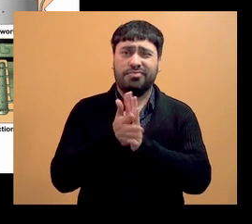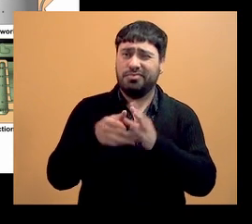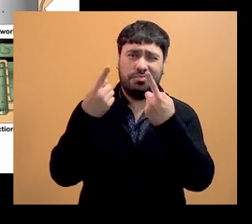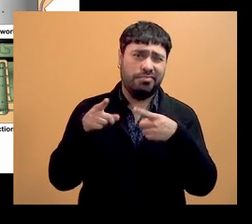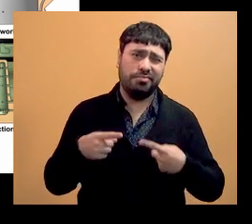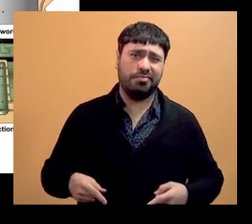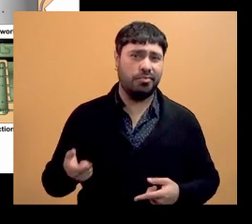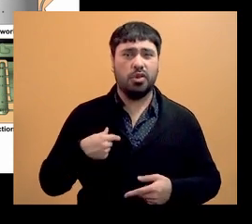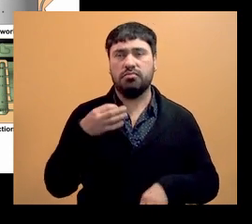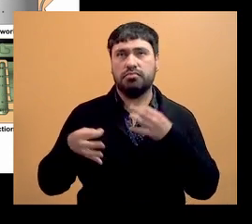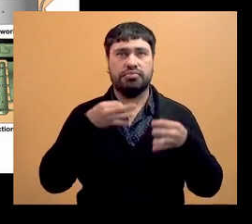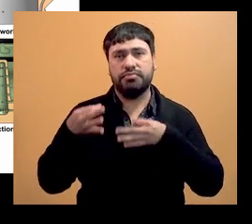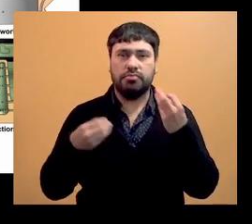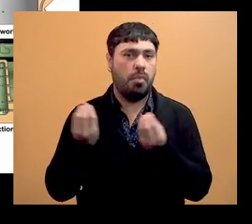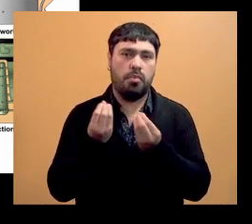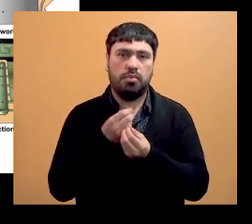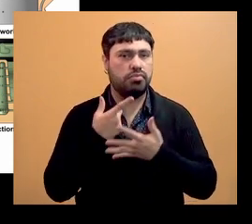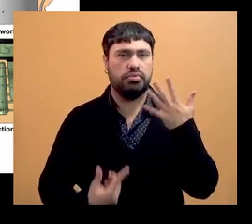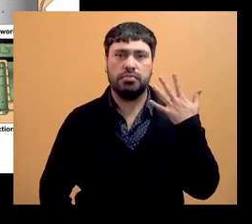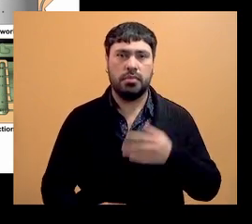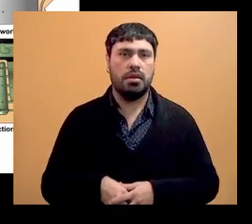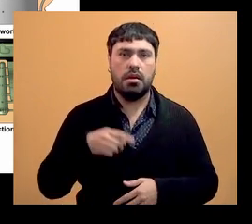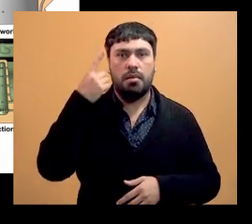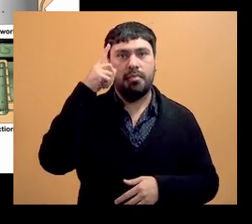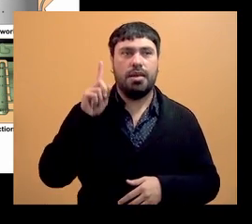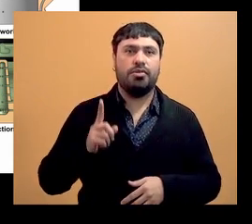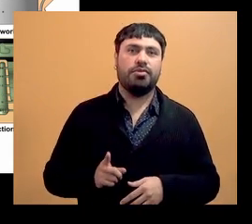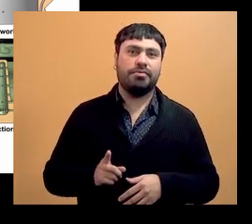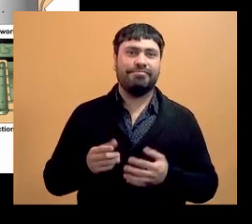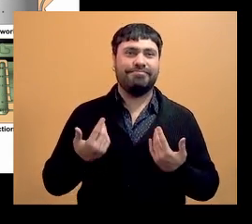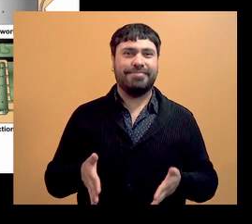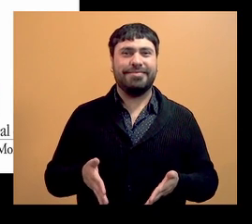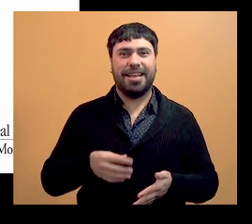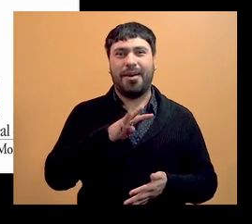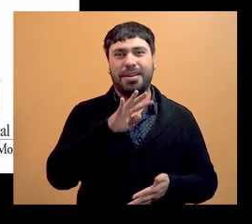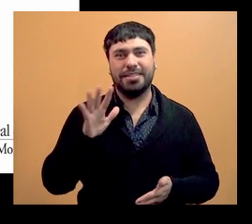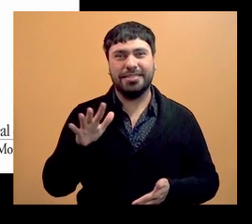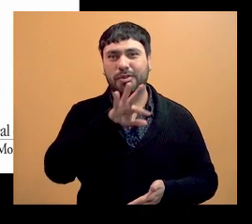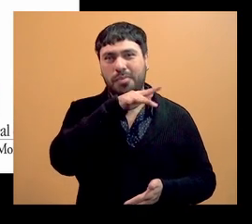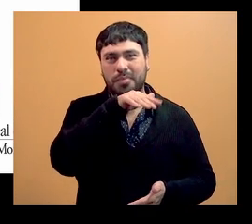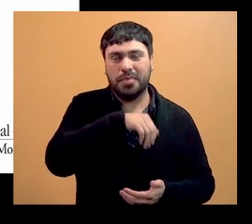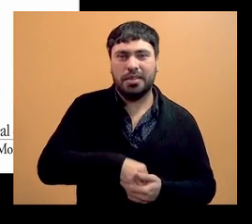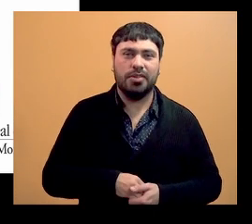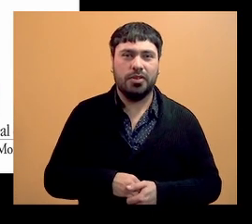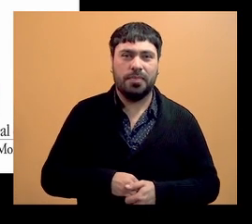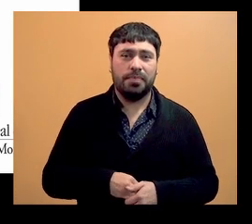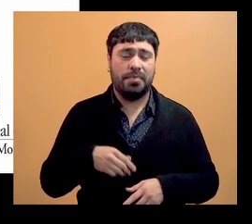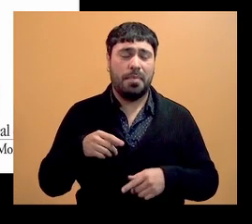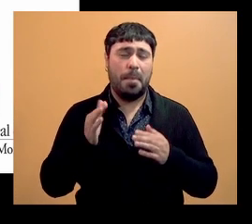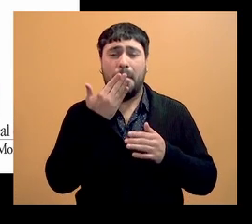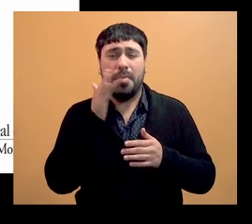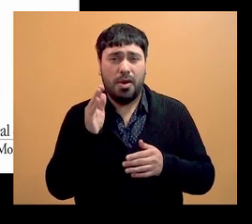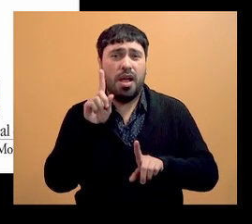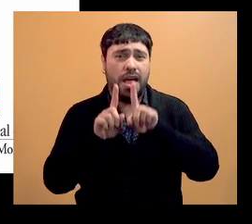hablar harto rato más, pero estoy viendo que ya voy por los 45 minutos, así que voy a pasar rápidamente a algunas conclusiones y voy